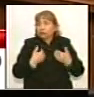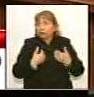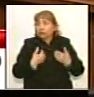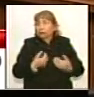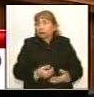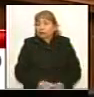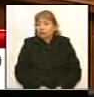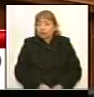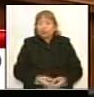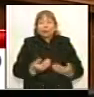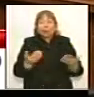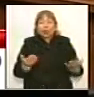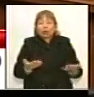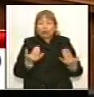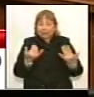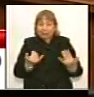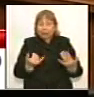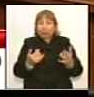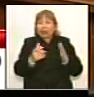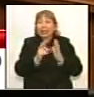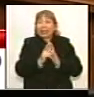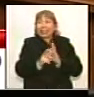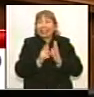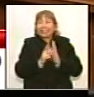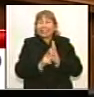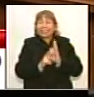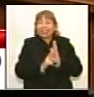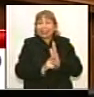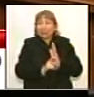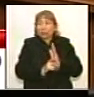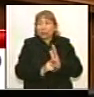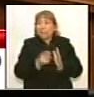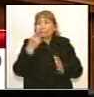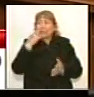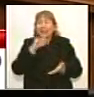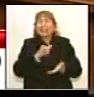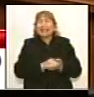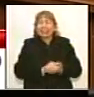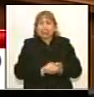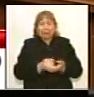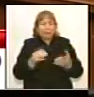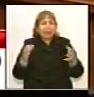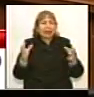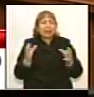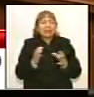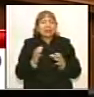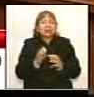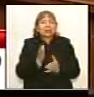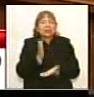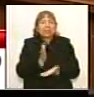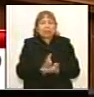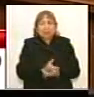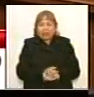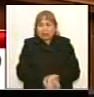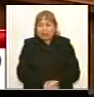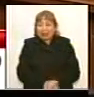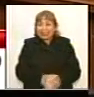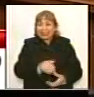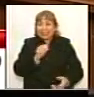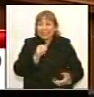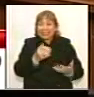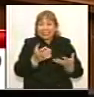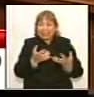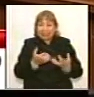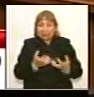Sino ahora estamos legislando para protegerlos. ¿Para qué? Para reducirle las penas. Entonces, si